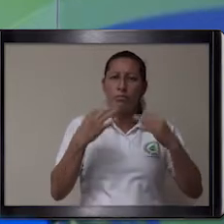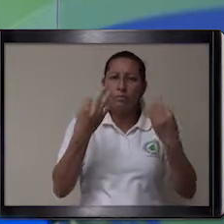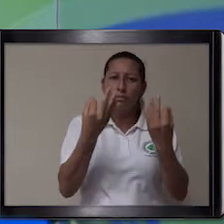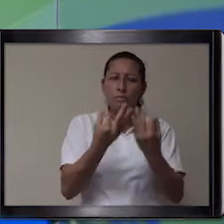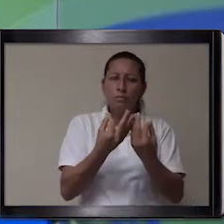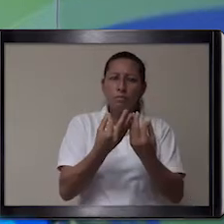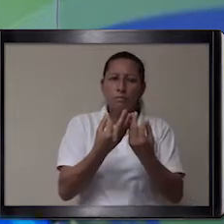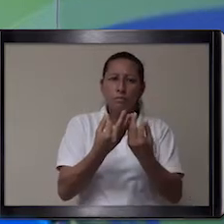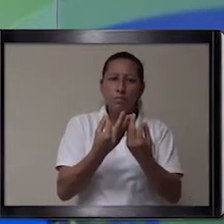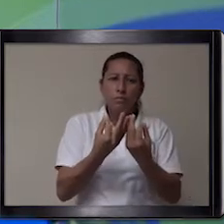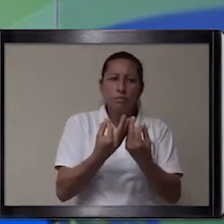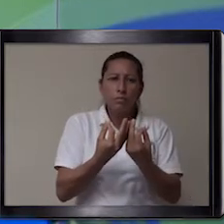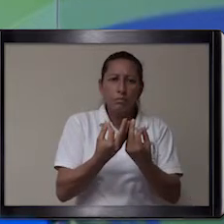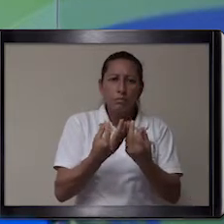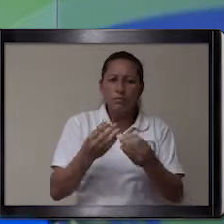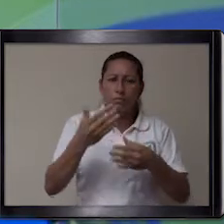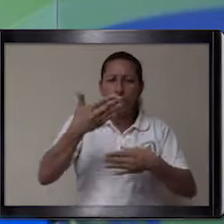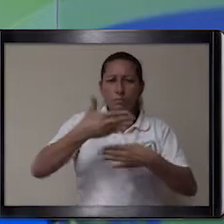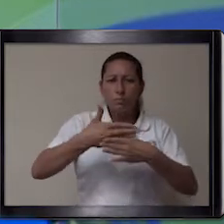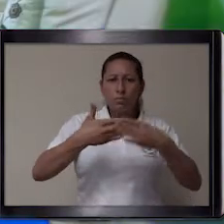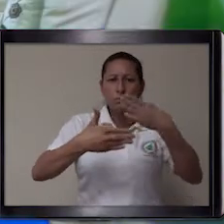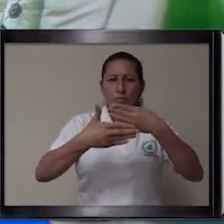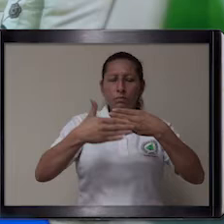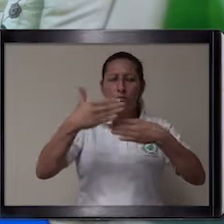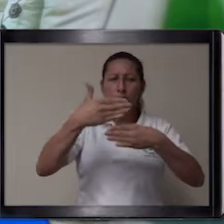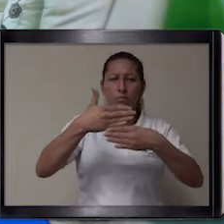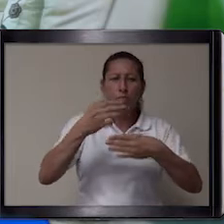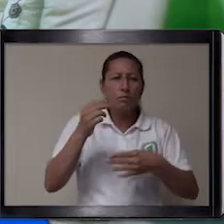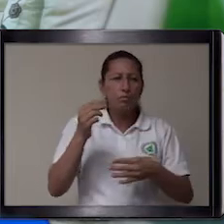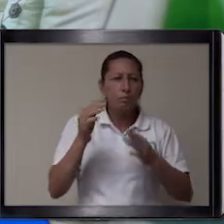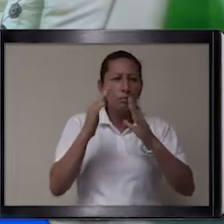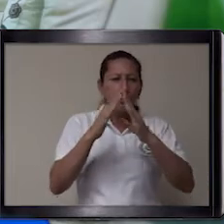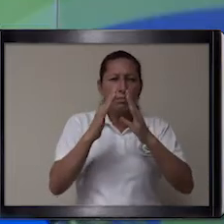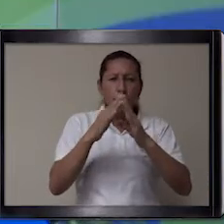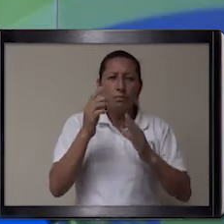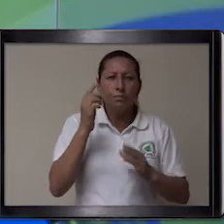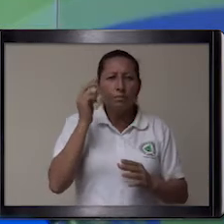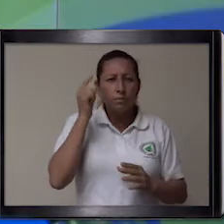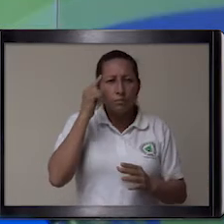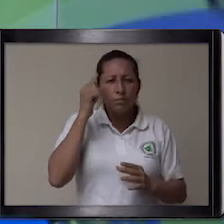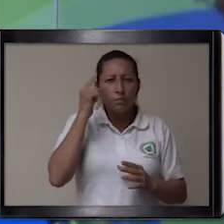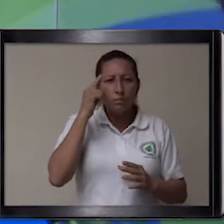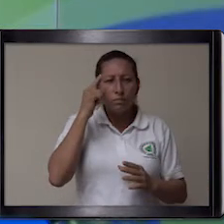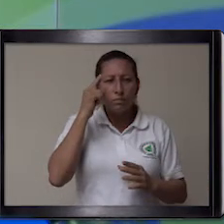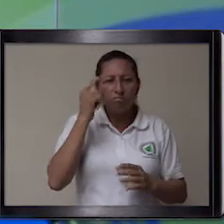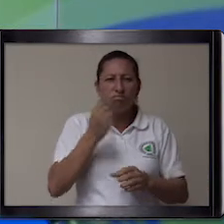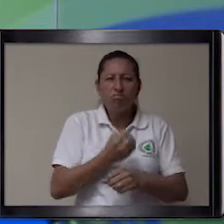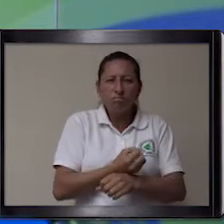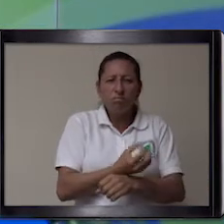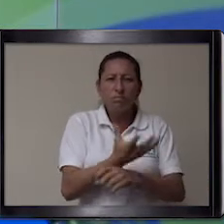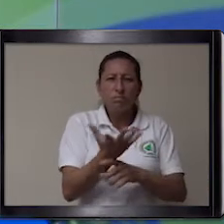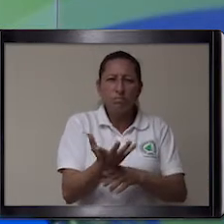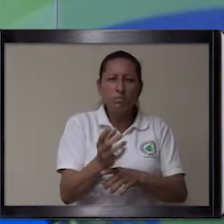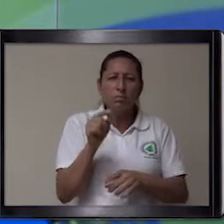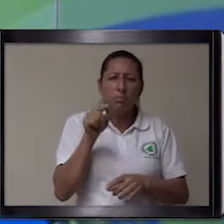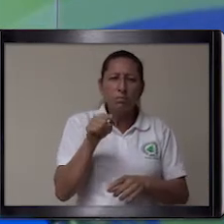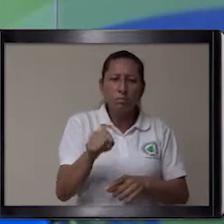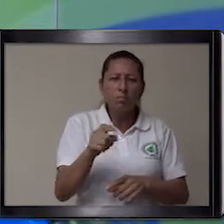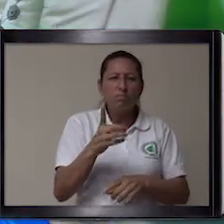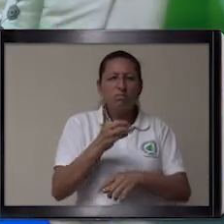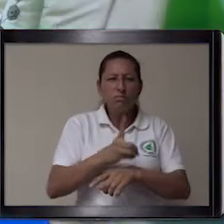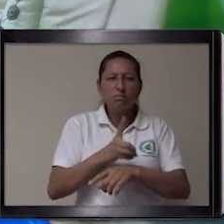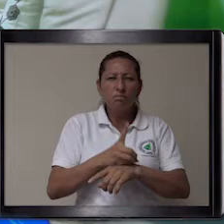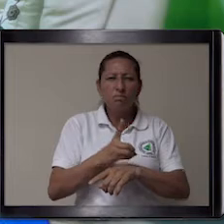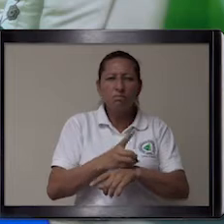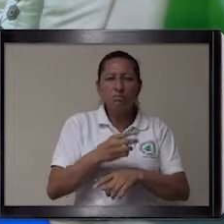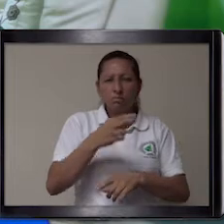decide de construir su vivienda, ¿verdad? ¿Qué medidas debe de tomar en cuenta para construir una vivienda cuando está